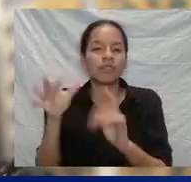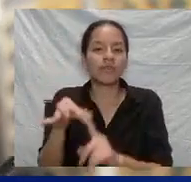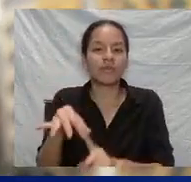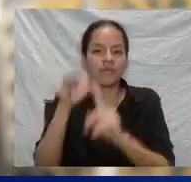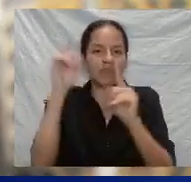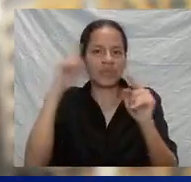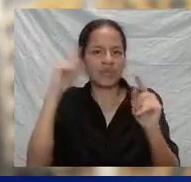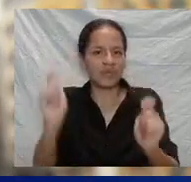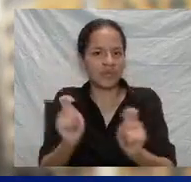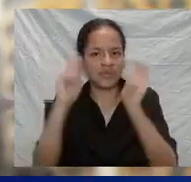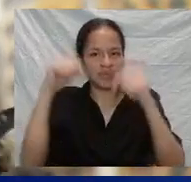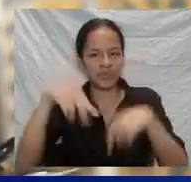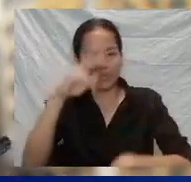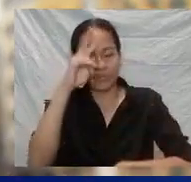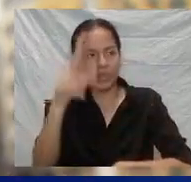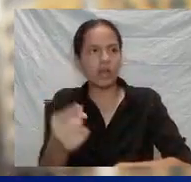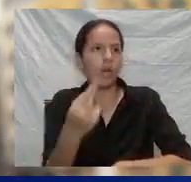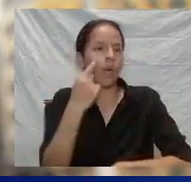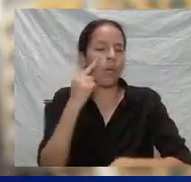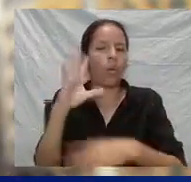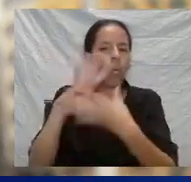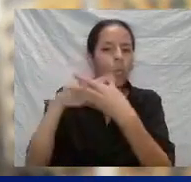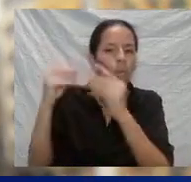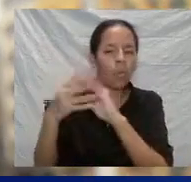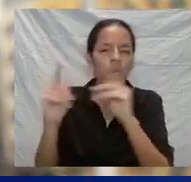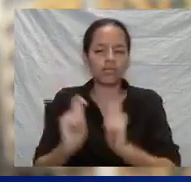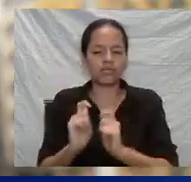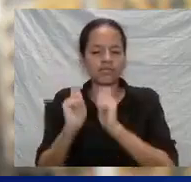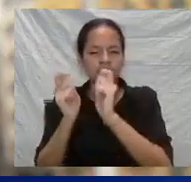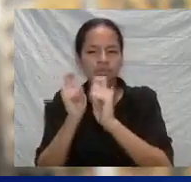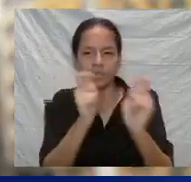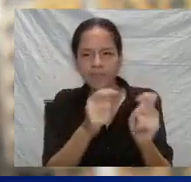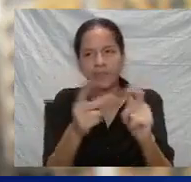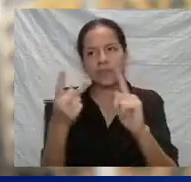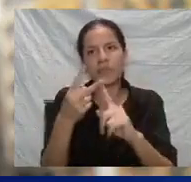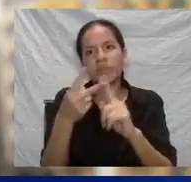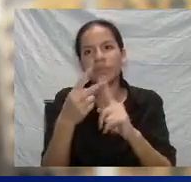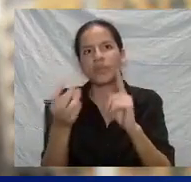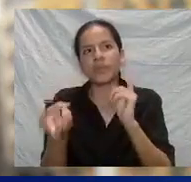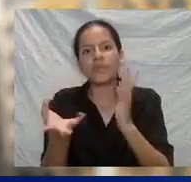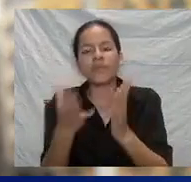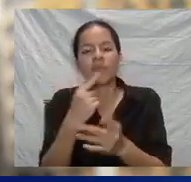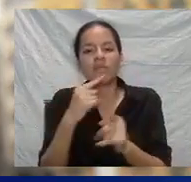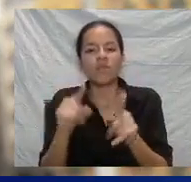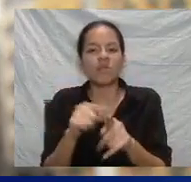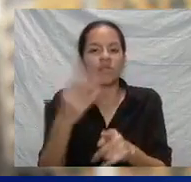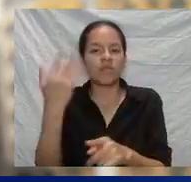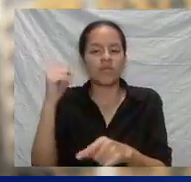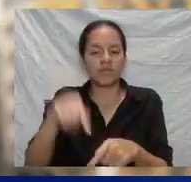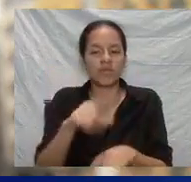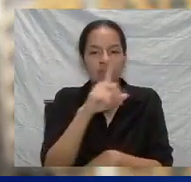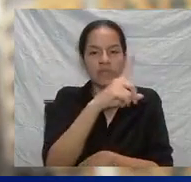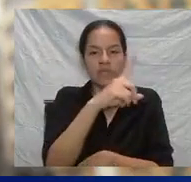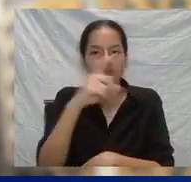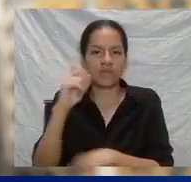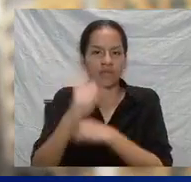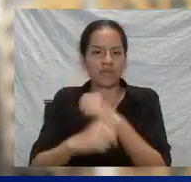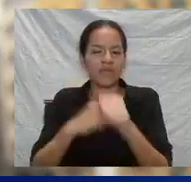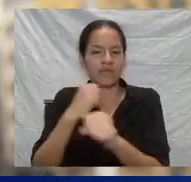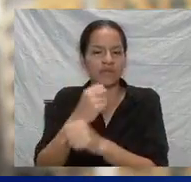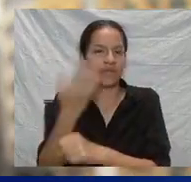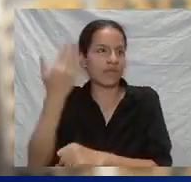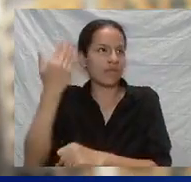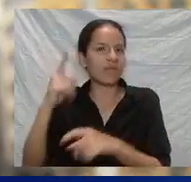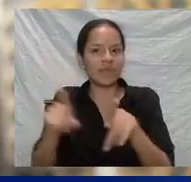a conocer un poco de historia de los regalos que también les he comentado hemos recibido cuando cumplimos recién seis añitos de la independencia entre otras